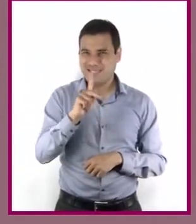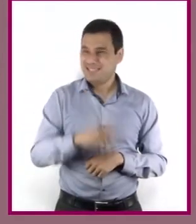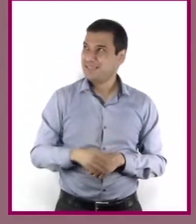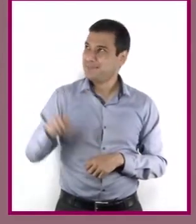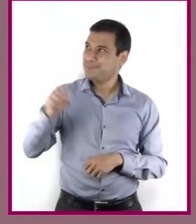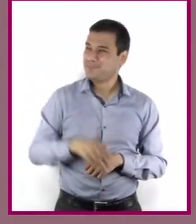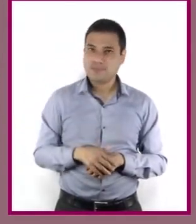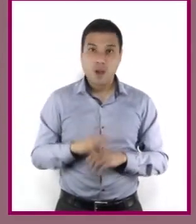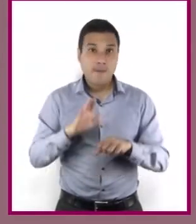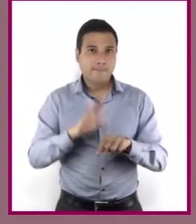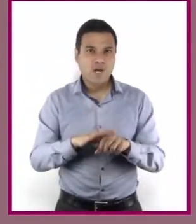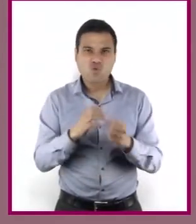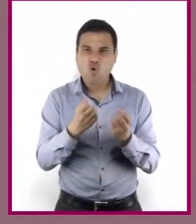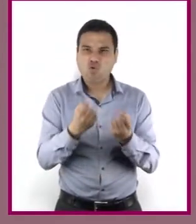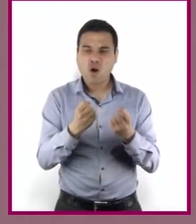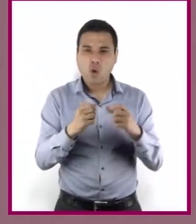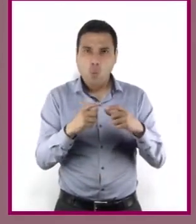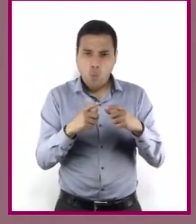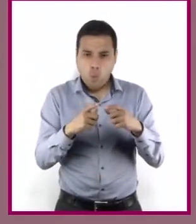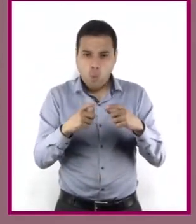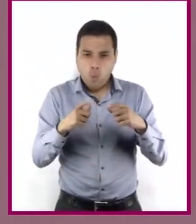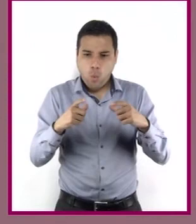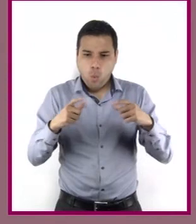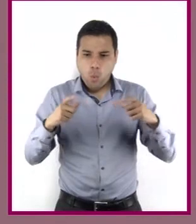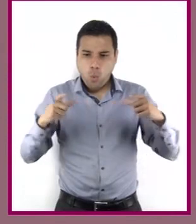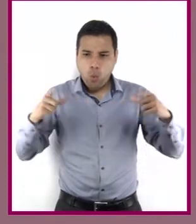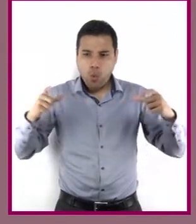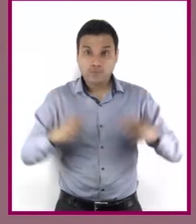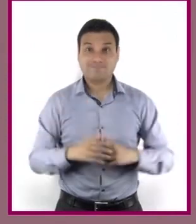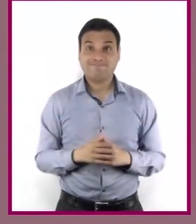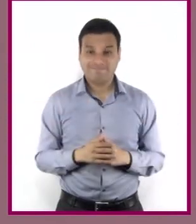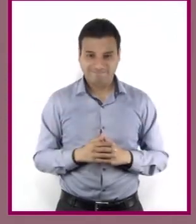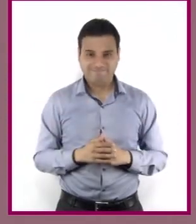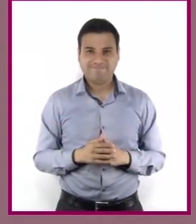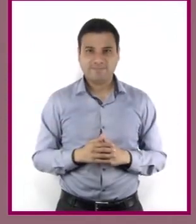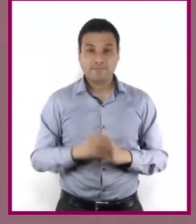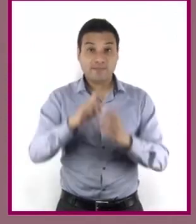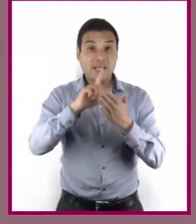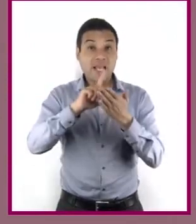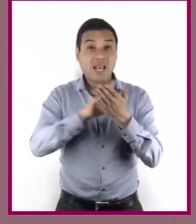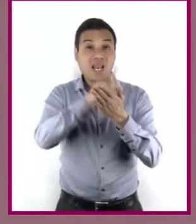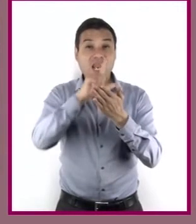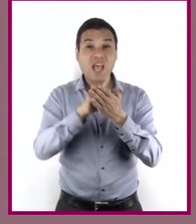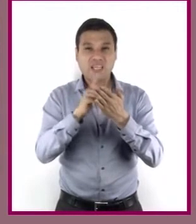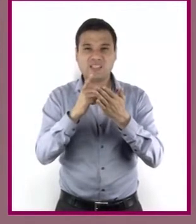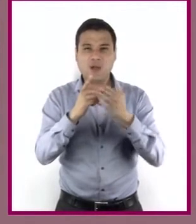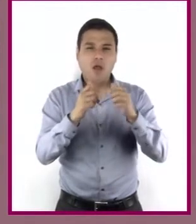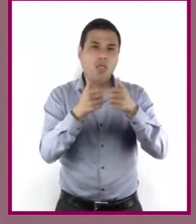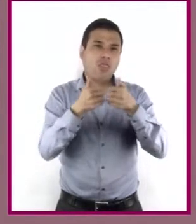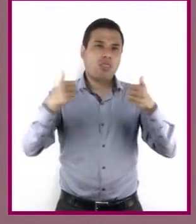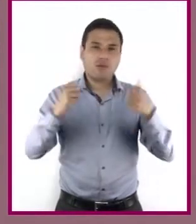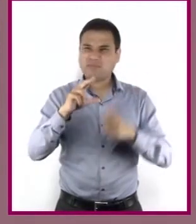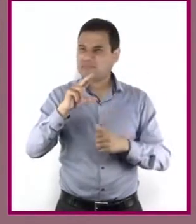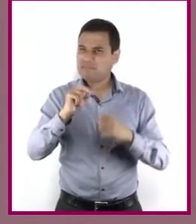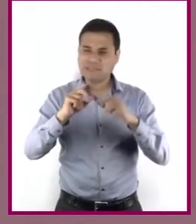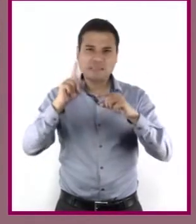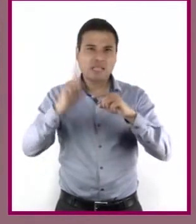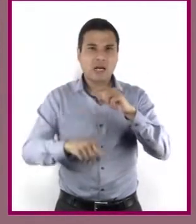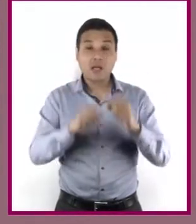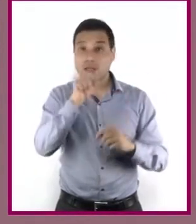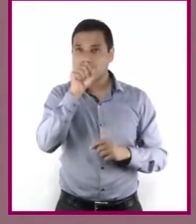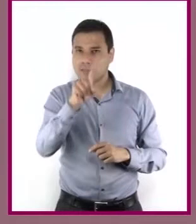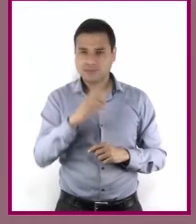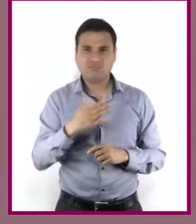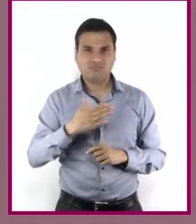se intensificó. El movimiento pasó de la demanda por abolir las leyes de segregación al reclamo para otorgar